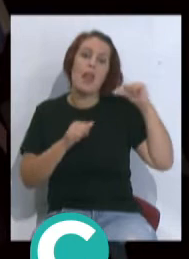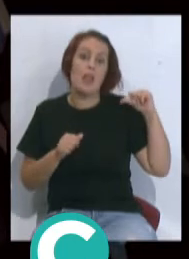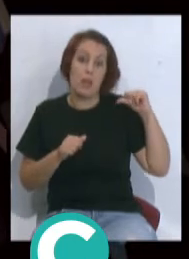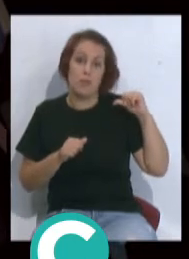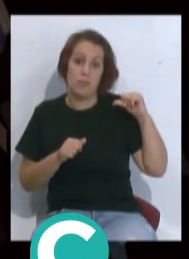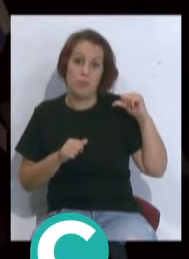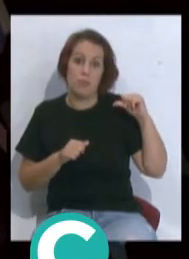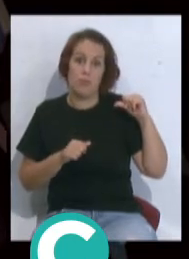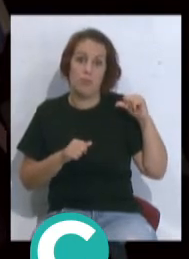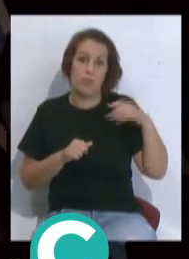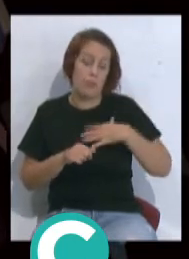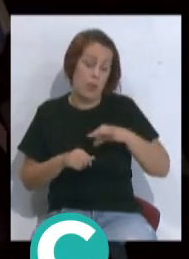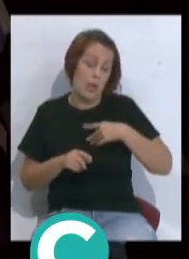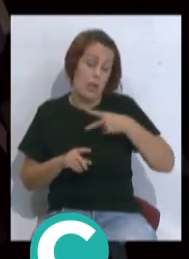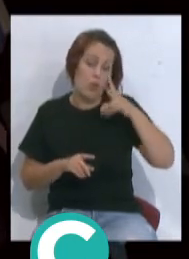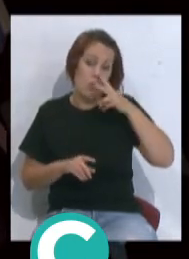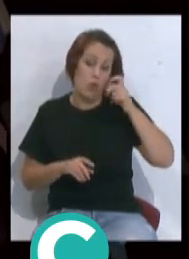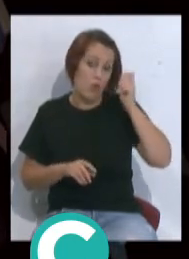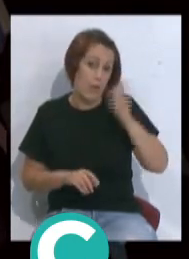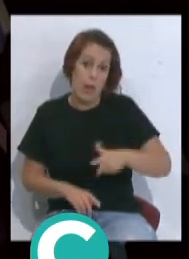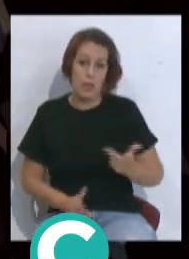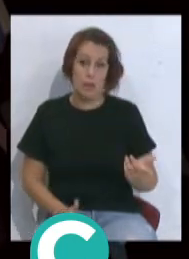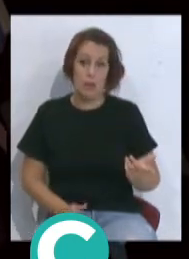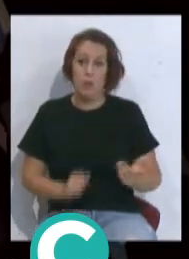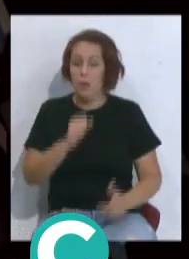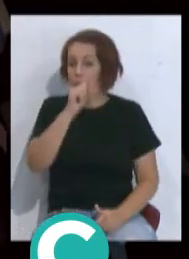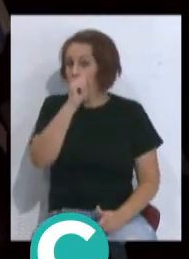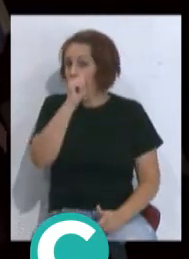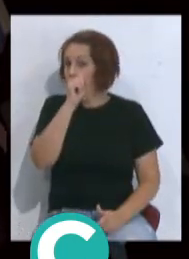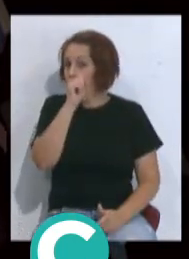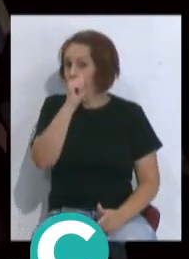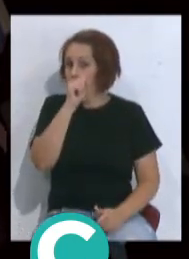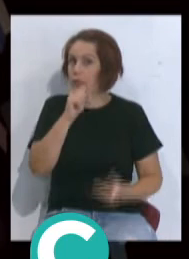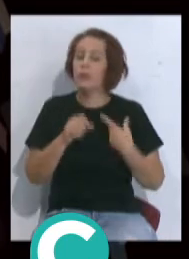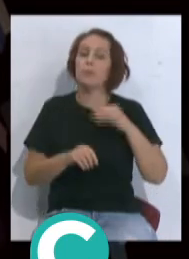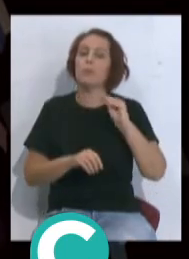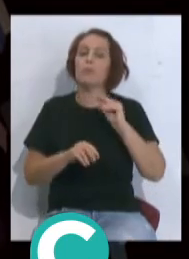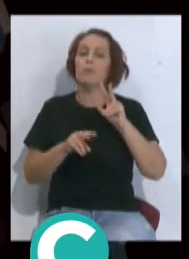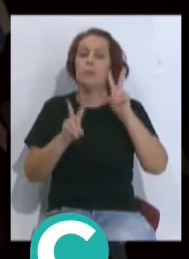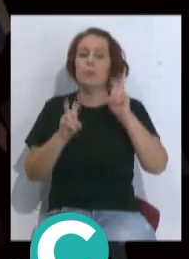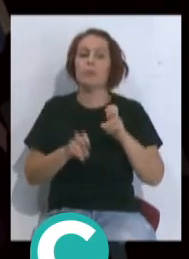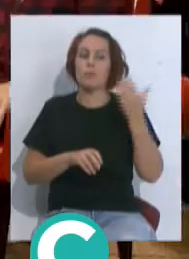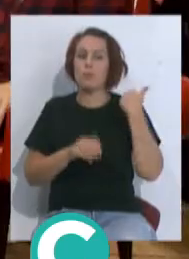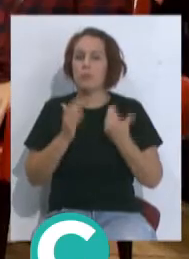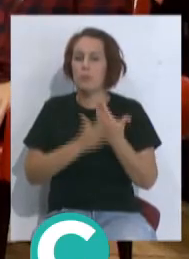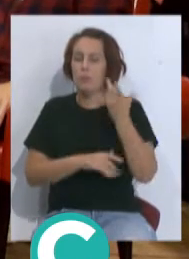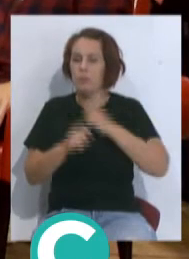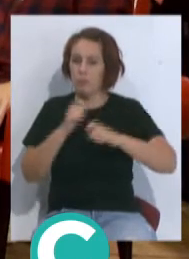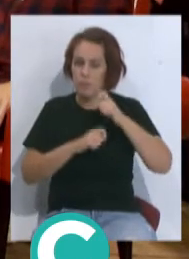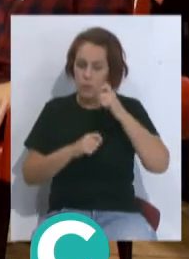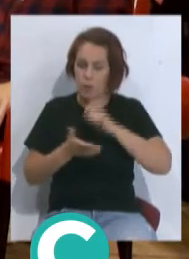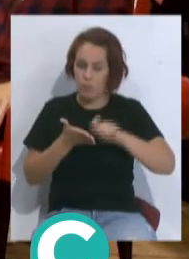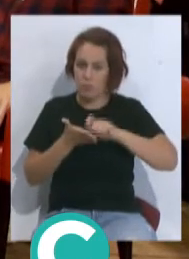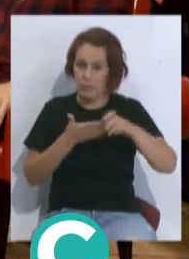que no sea útil. Os pregunto también acerca, bueno, pues de lo que se decía el otro día, la Asociación de Autores del Carnaval